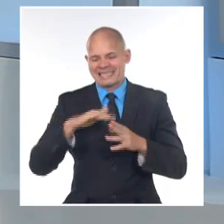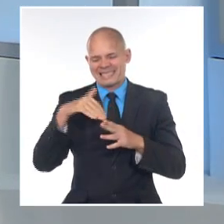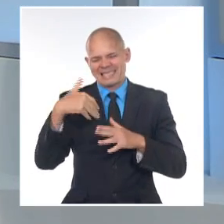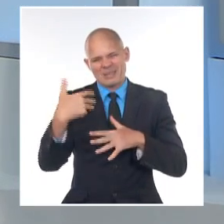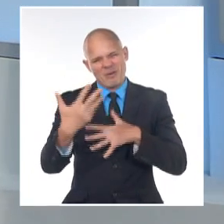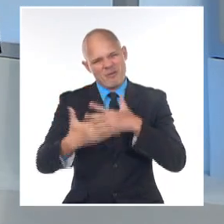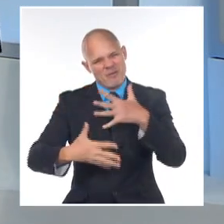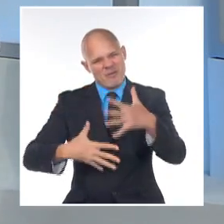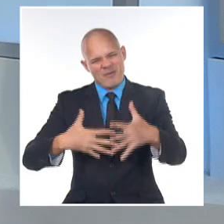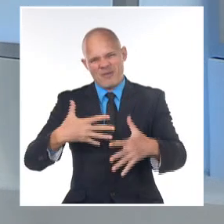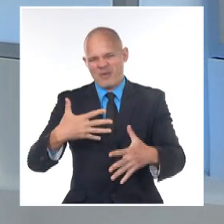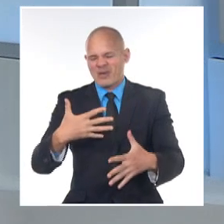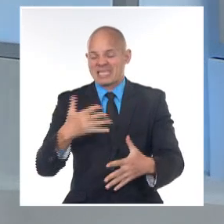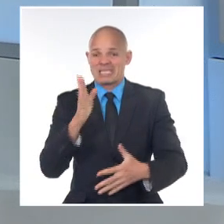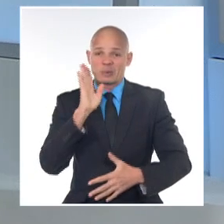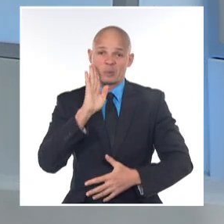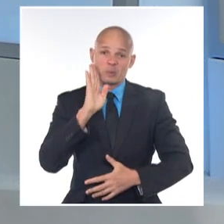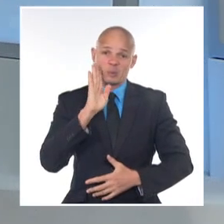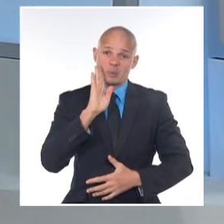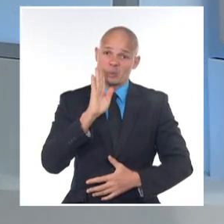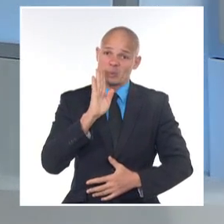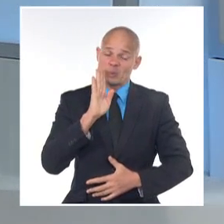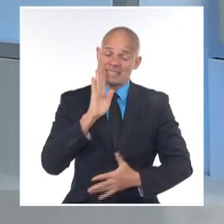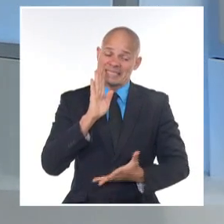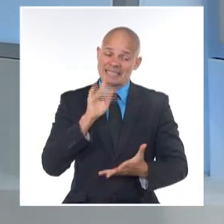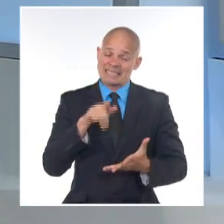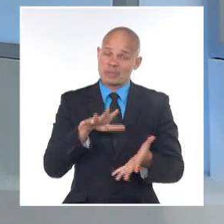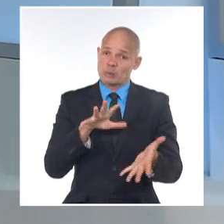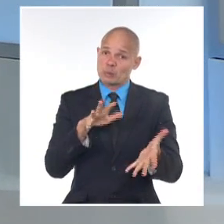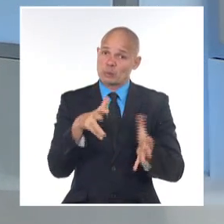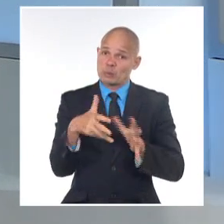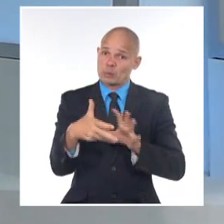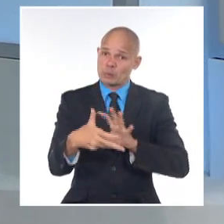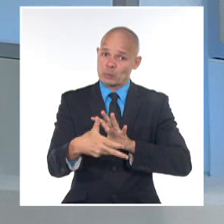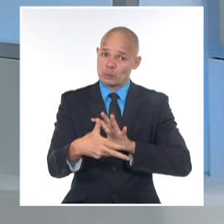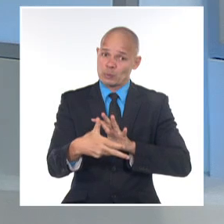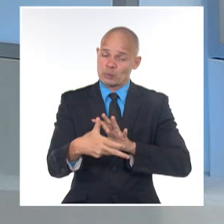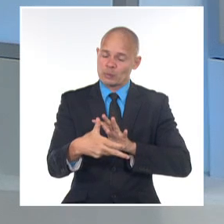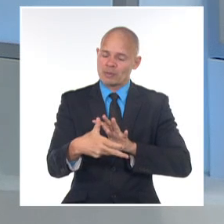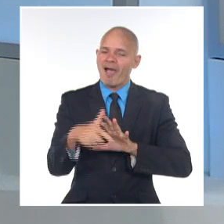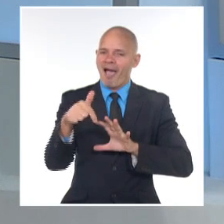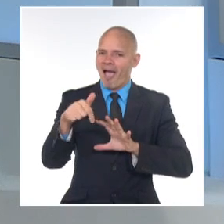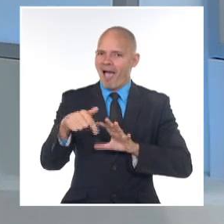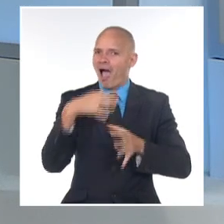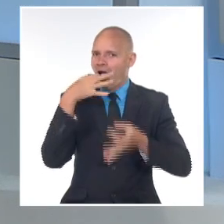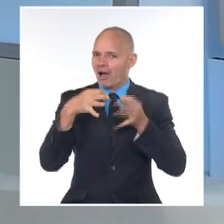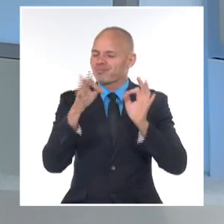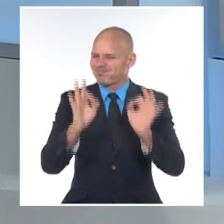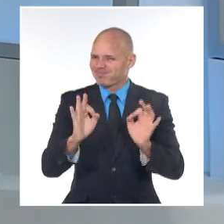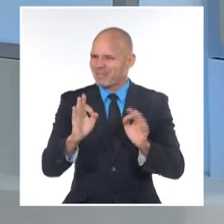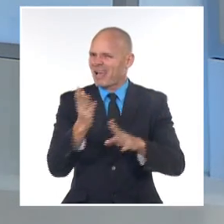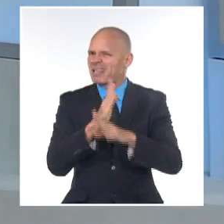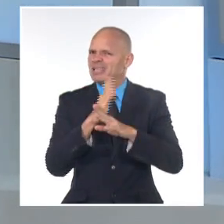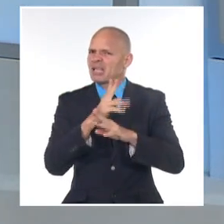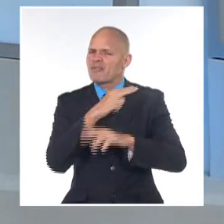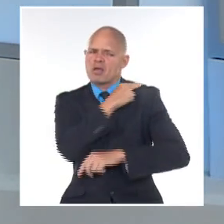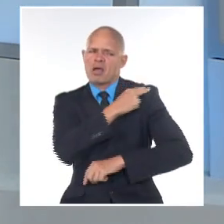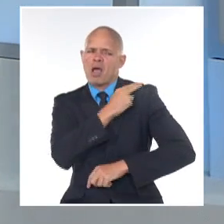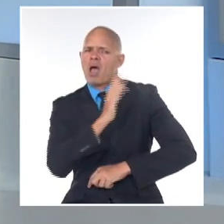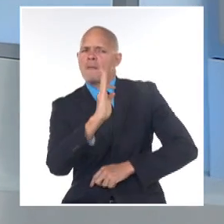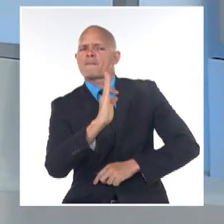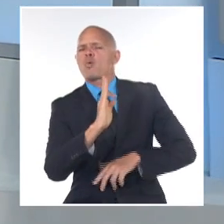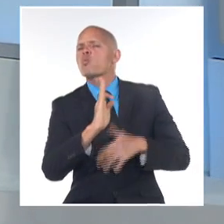delito. Y ya entonces se comienza a complicar la situación. Ese es nuestro tema de hoy: respeto a la autoridad, conductas inapropiadas y